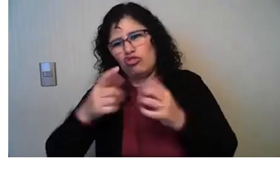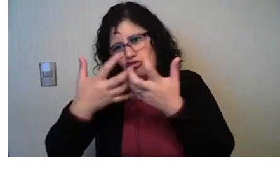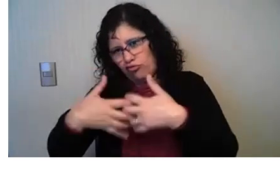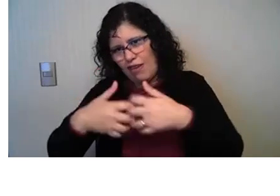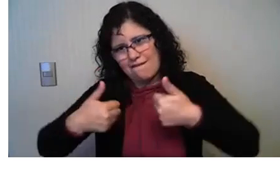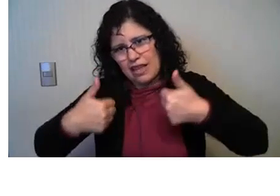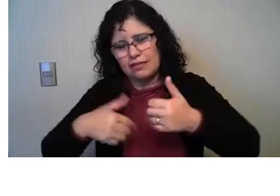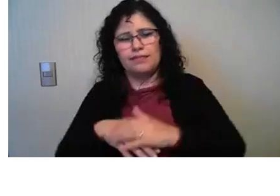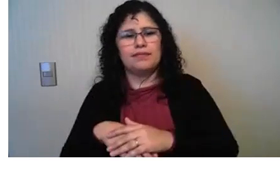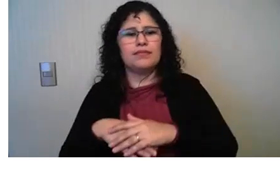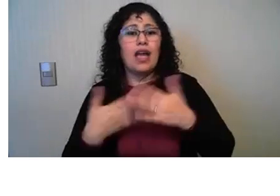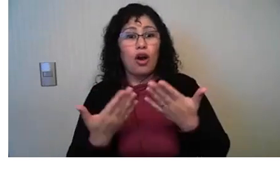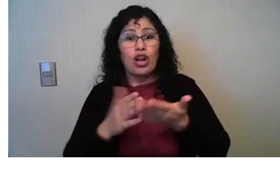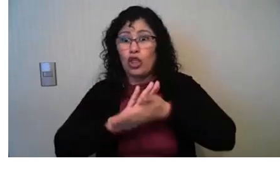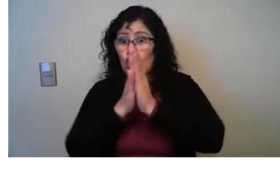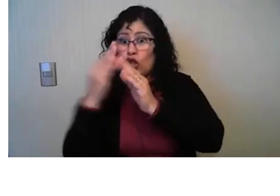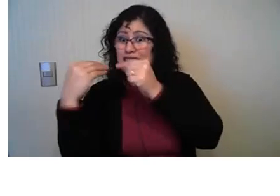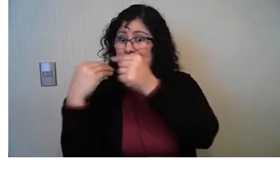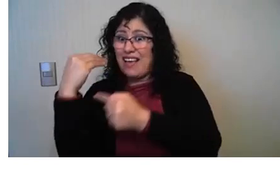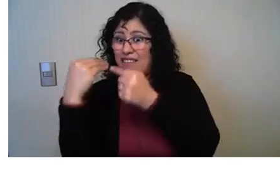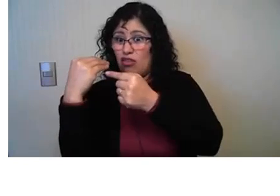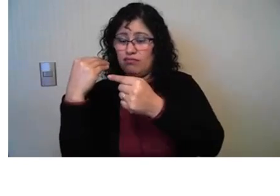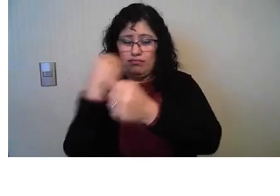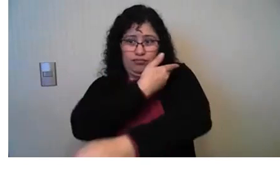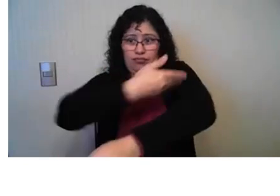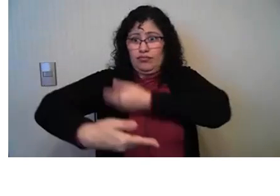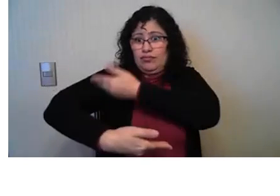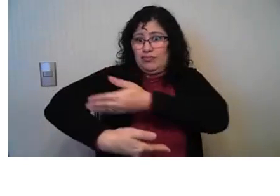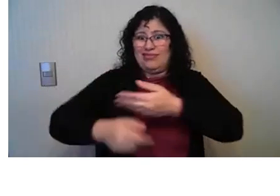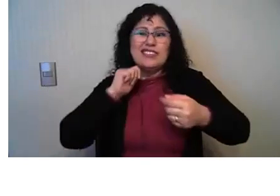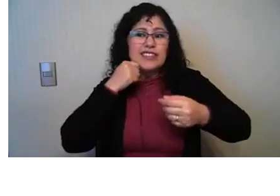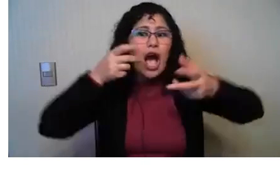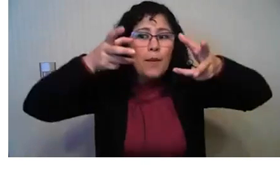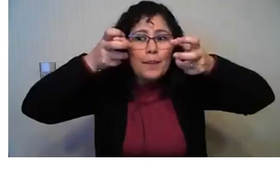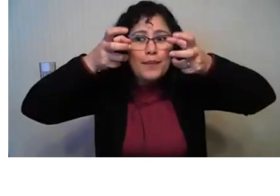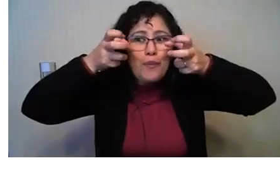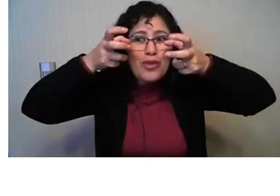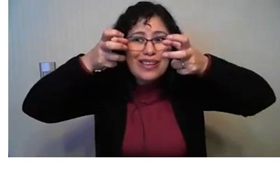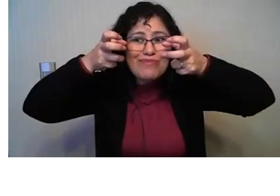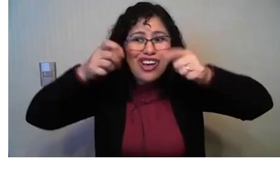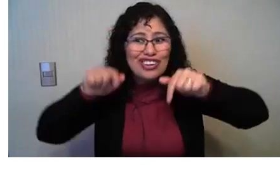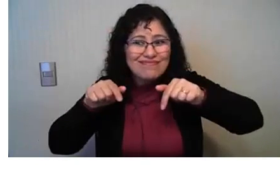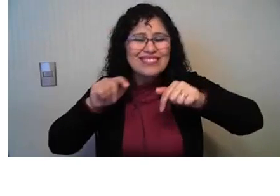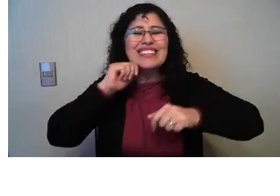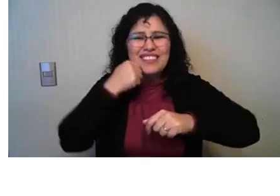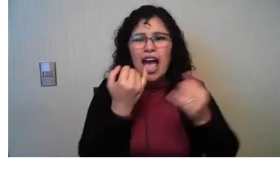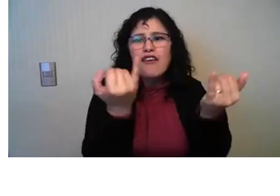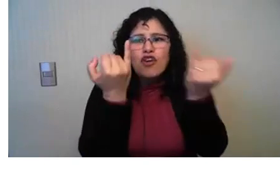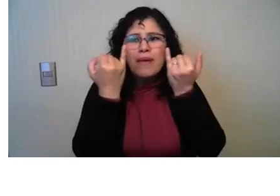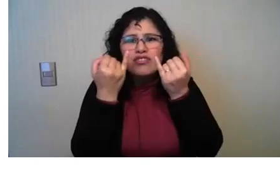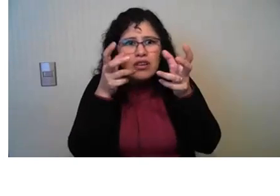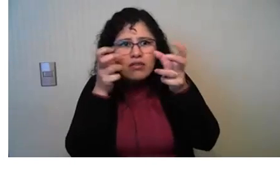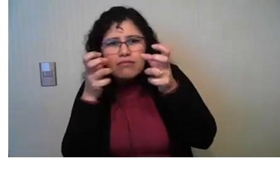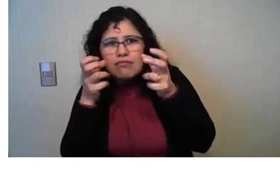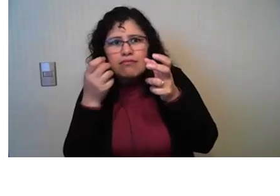las extremidades tiene que ver con la propiocepción, es decir, la pérdida de la información propioceptiva inconsciente